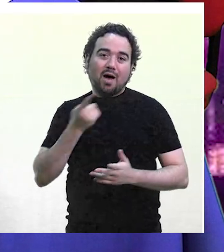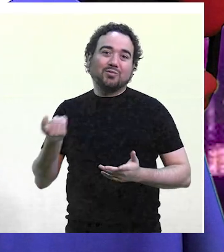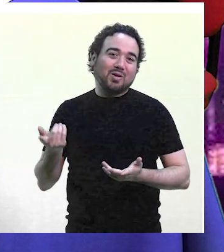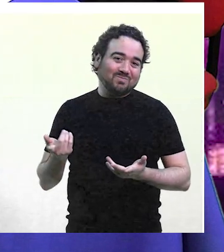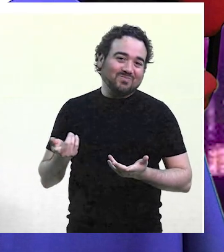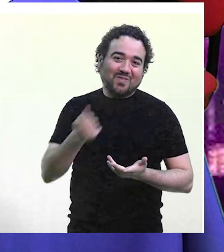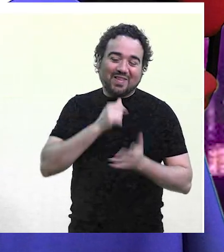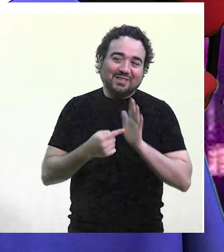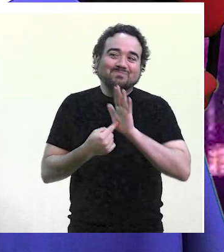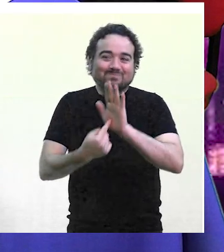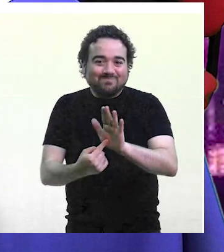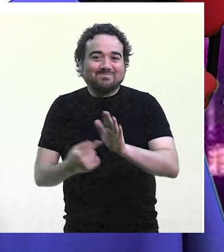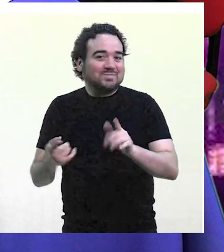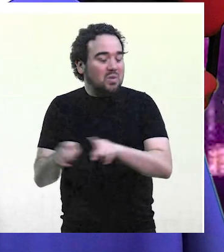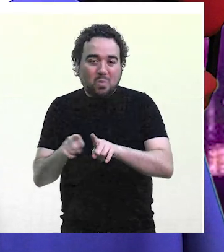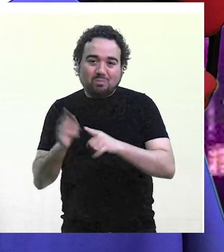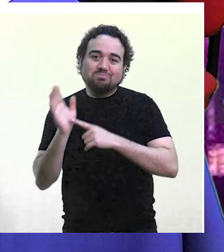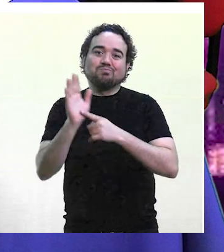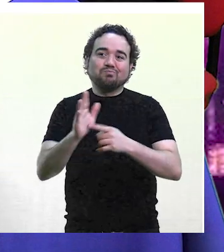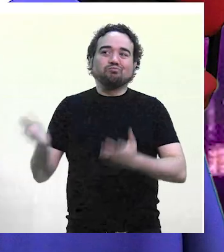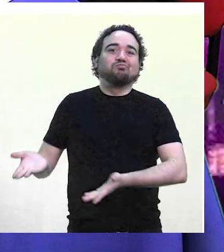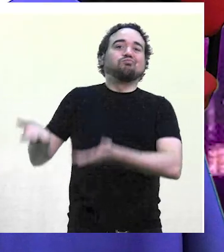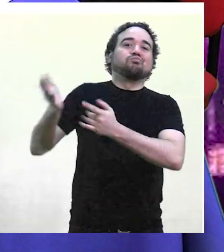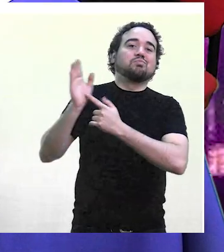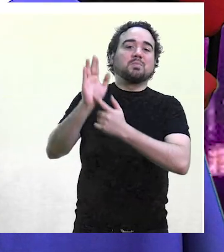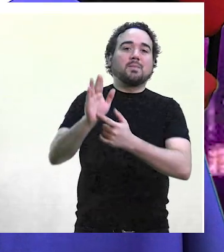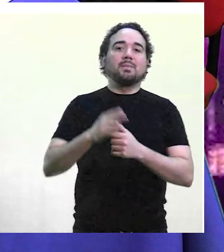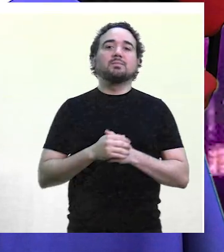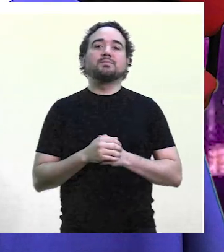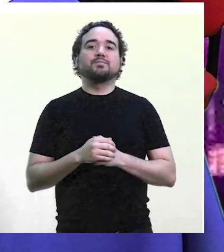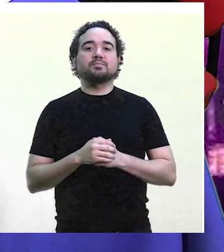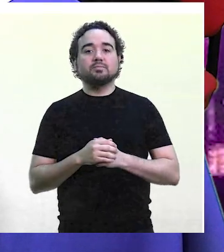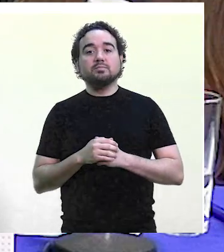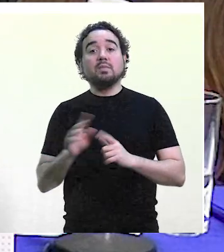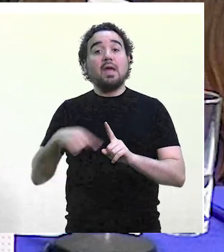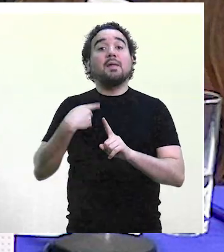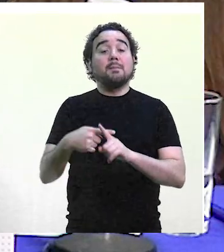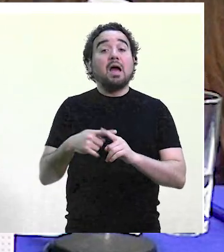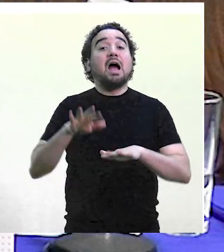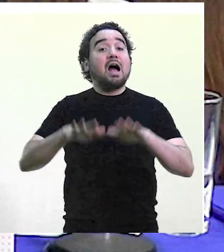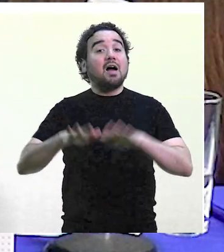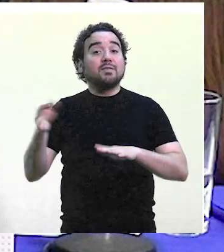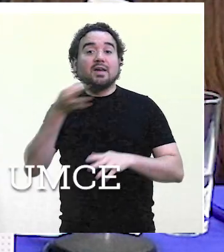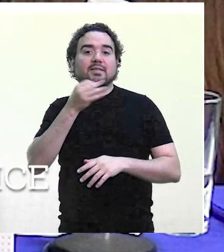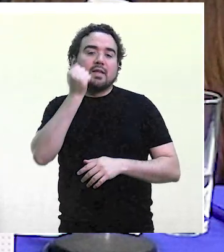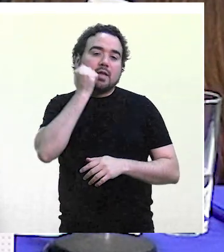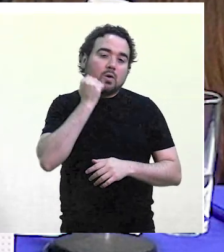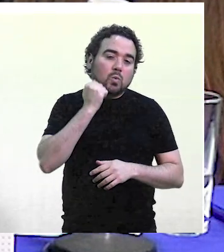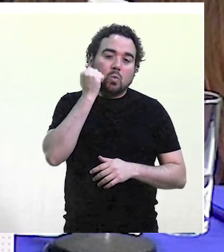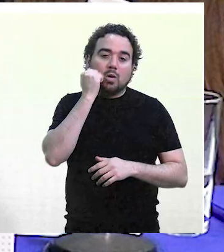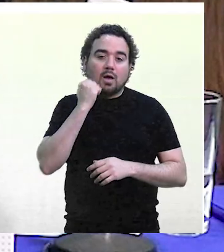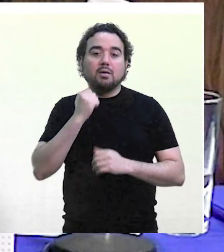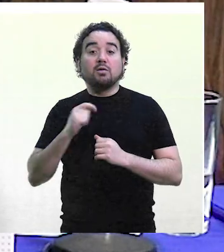Gabriela Mistral. Y además, perdón, pero creo sí, que... ahí va nomás. Además que muchas